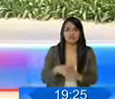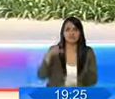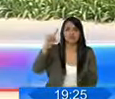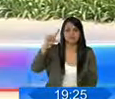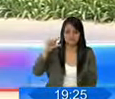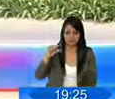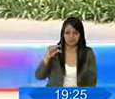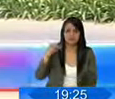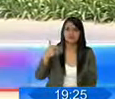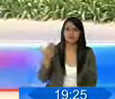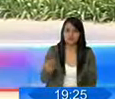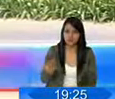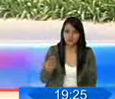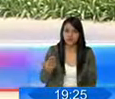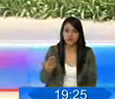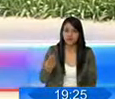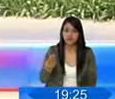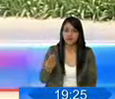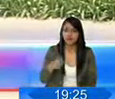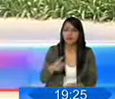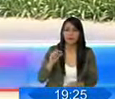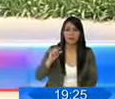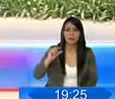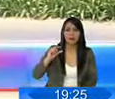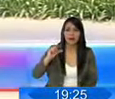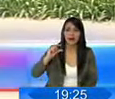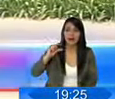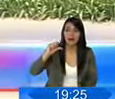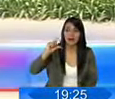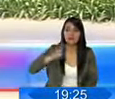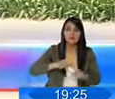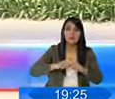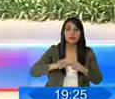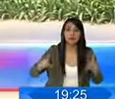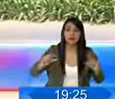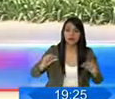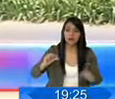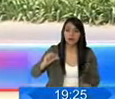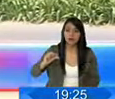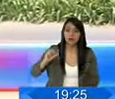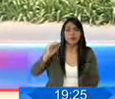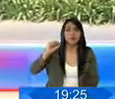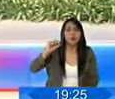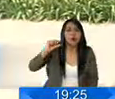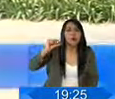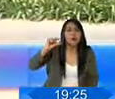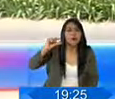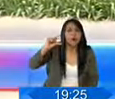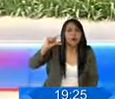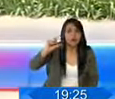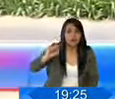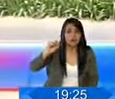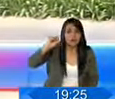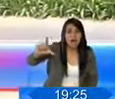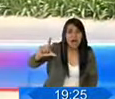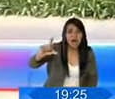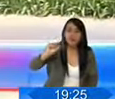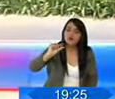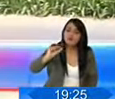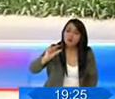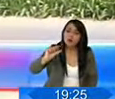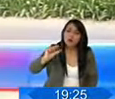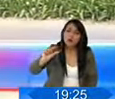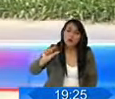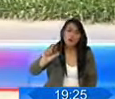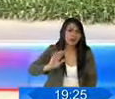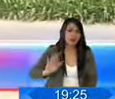¿Qué quiere decir? Que los precios siguen subiendo, pero están subiendo muy poco. Es una tasa muy reducida de incremento